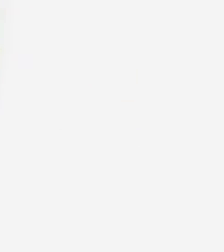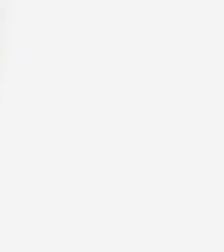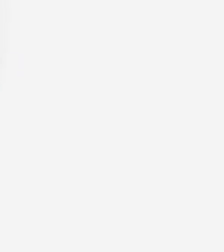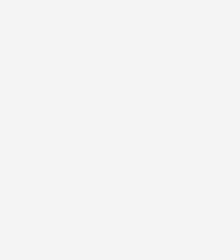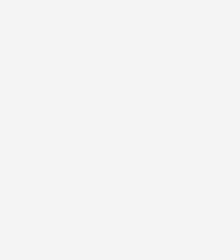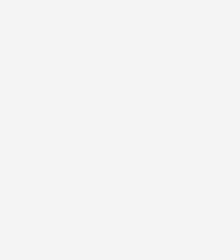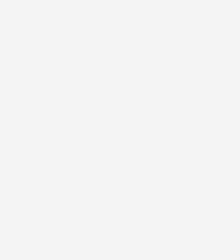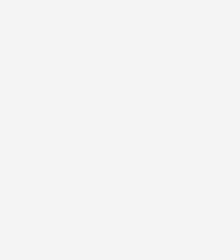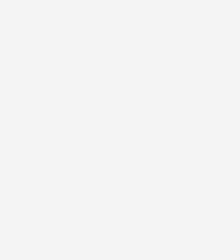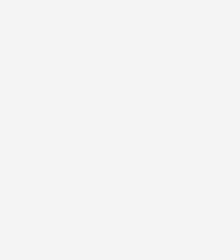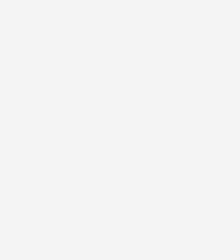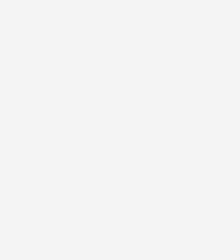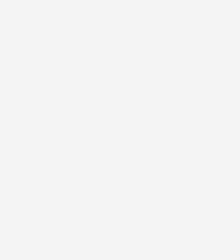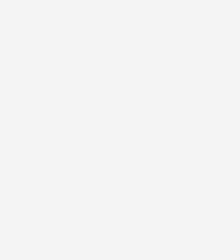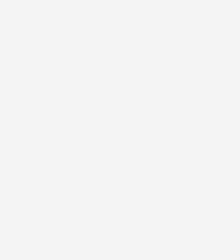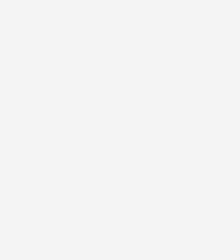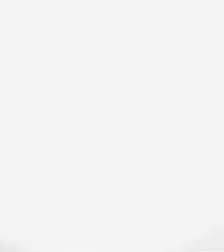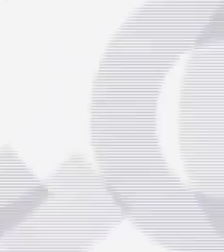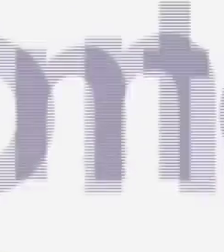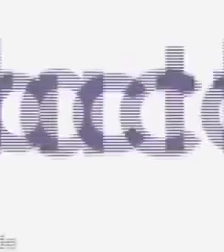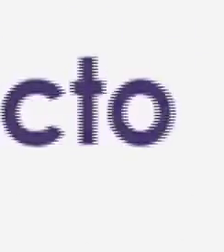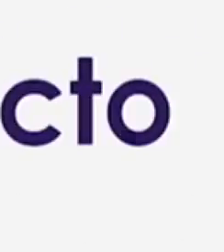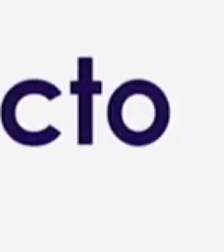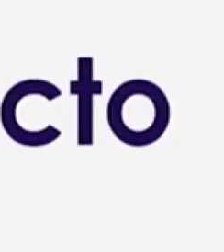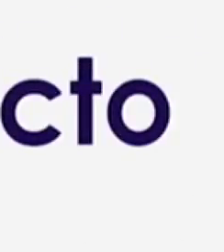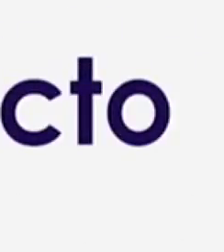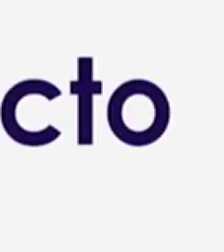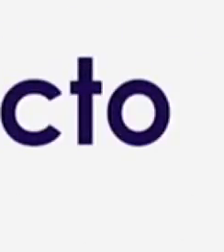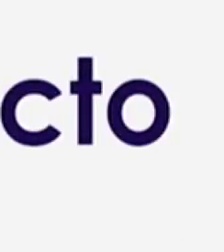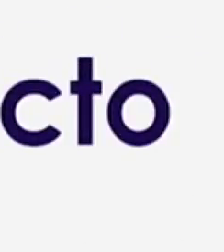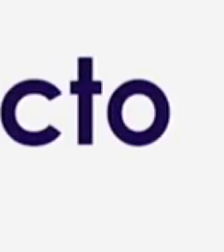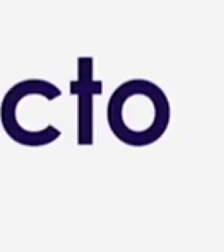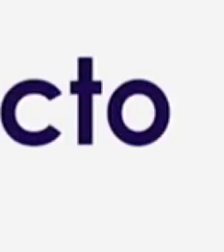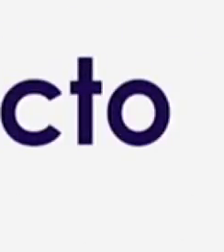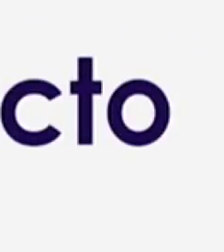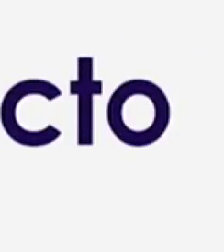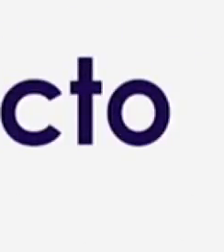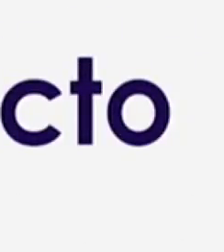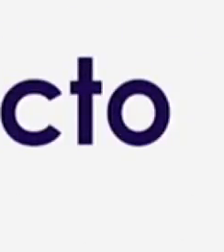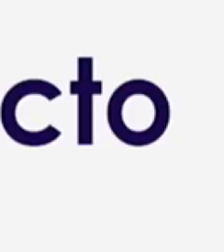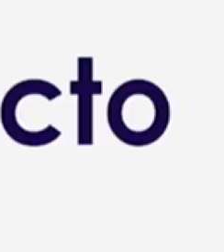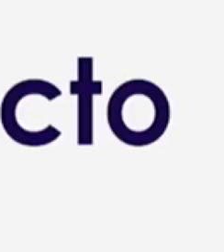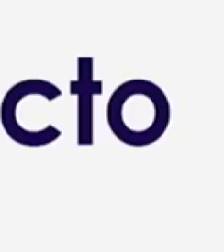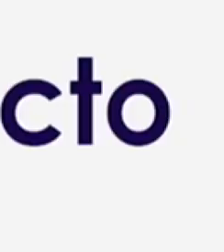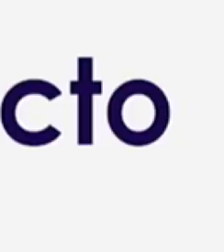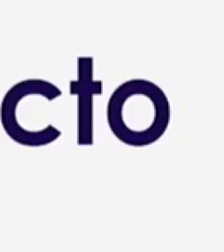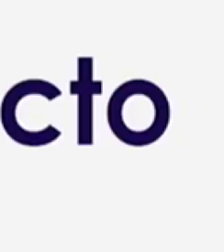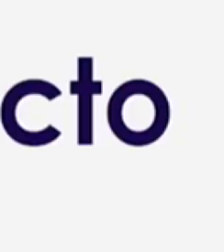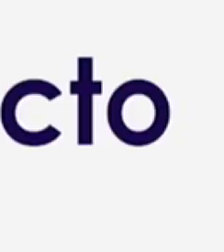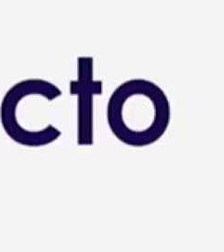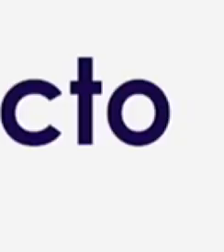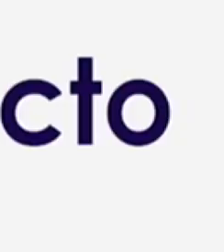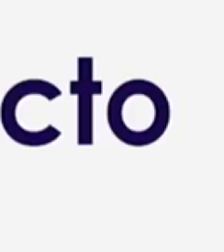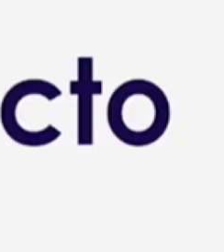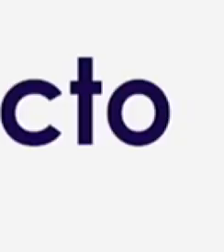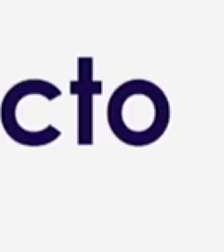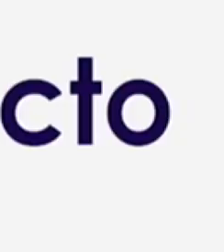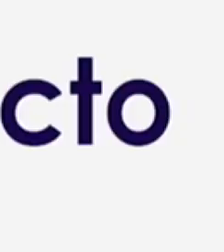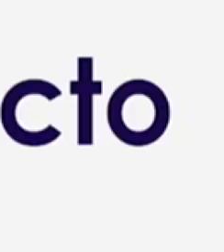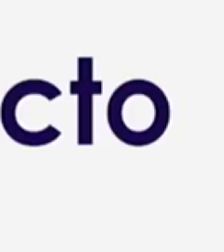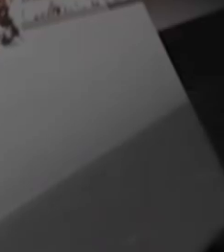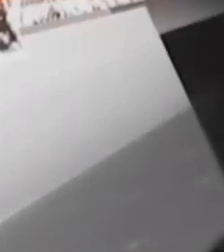contacto. Encontranos en las plataformas de Spotify y Anchor como En Contacto.